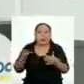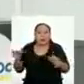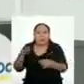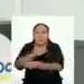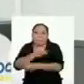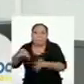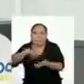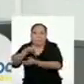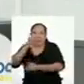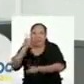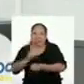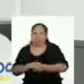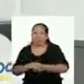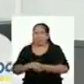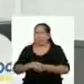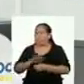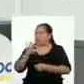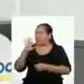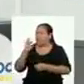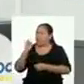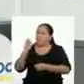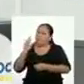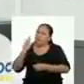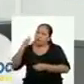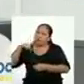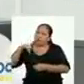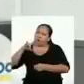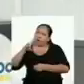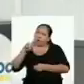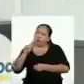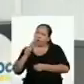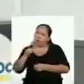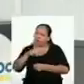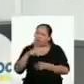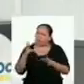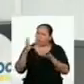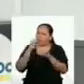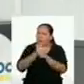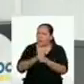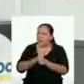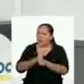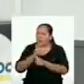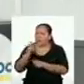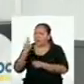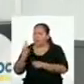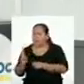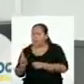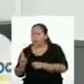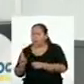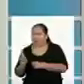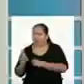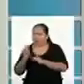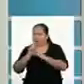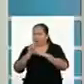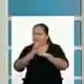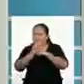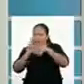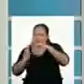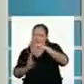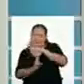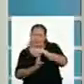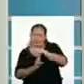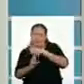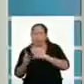las fórmulas, ¿en una fórmula se puede simplificar la R del nominador con la del denominador? No,